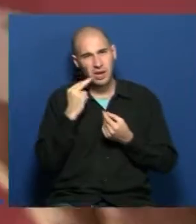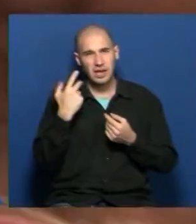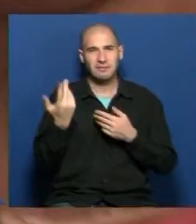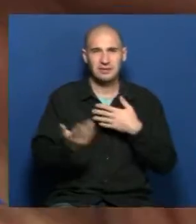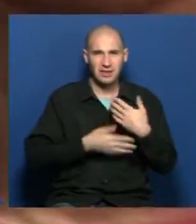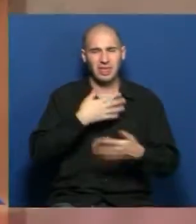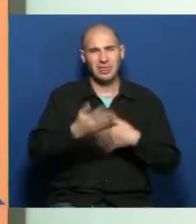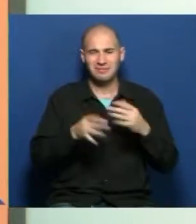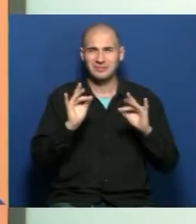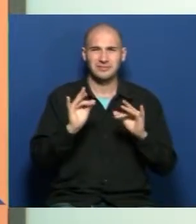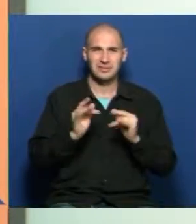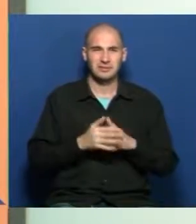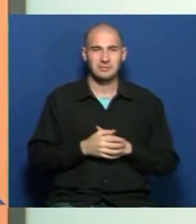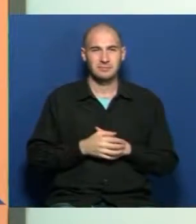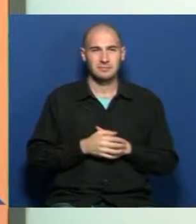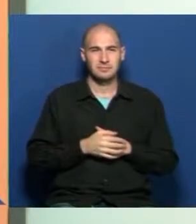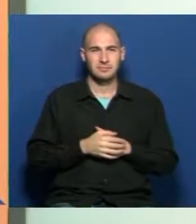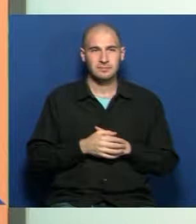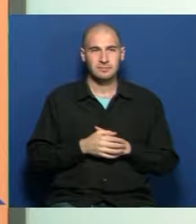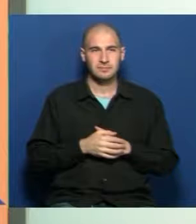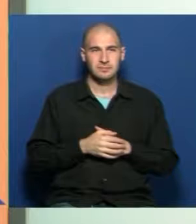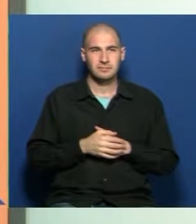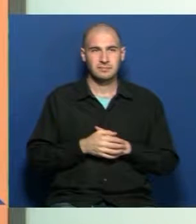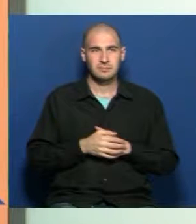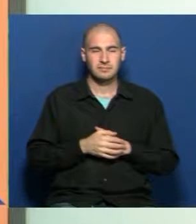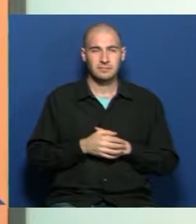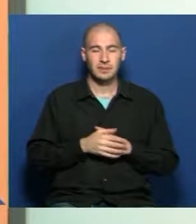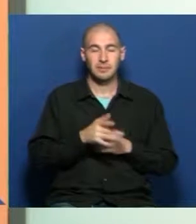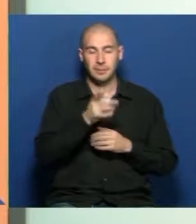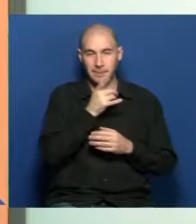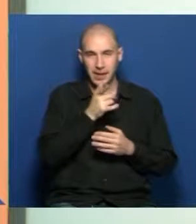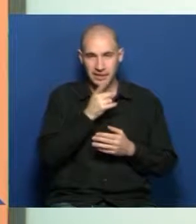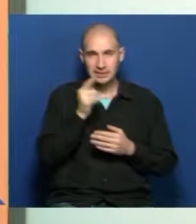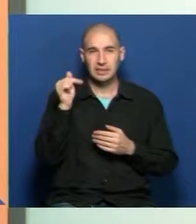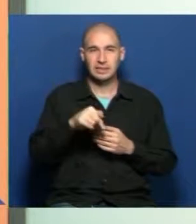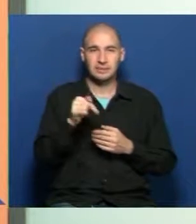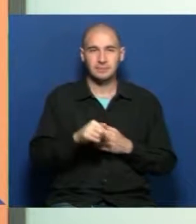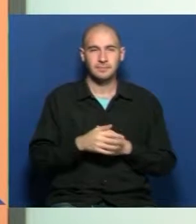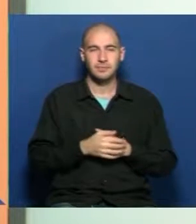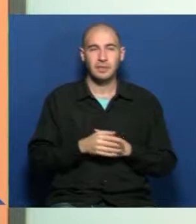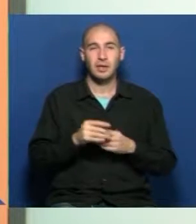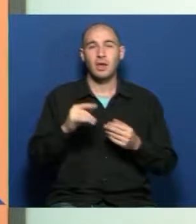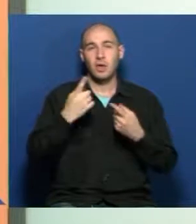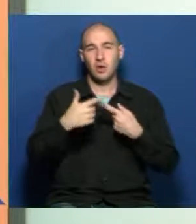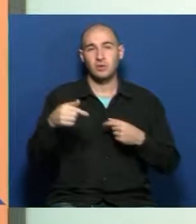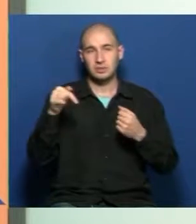y se empieza a complicar la situación. Entonces, creemos que este es uno de los